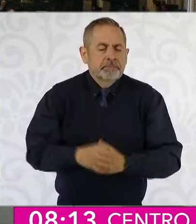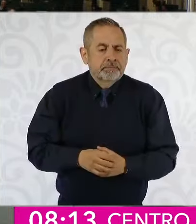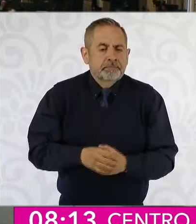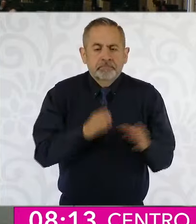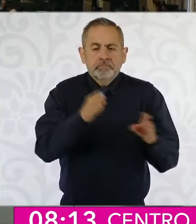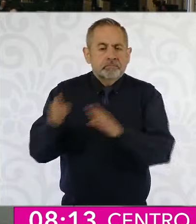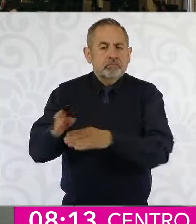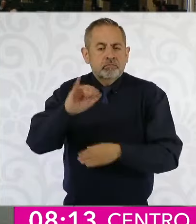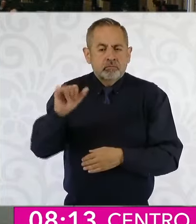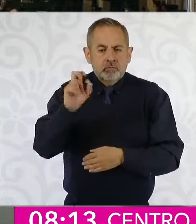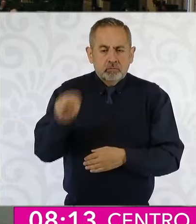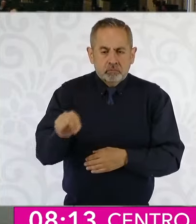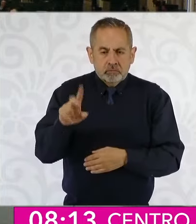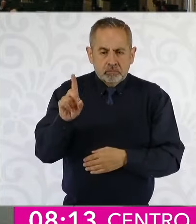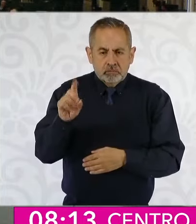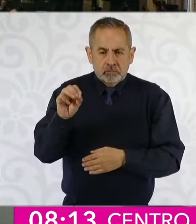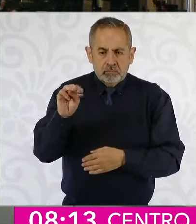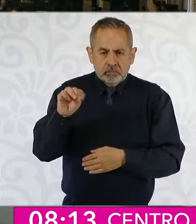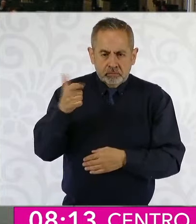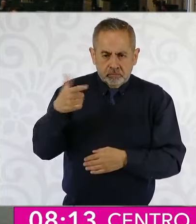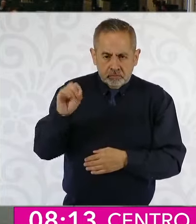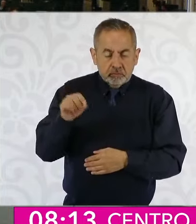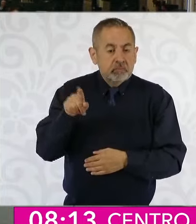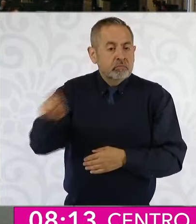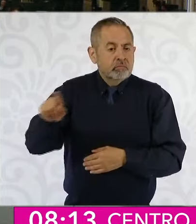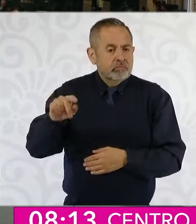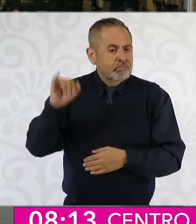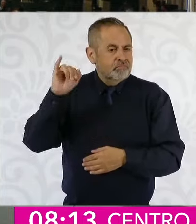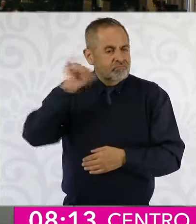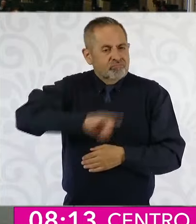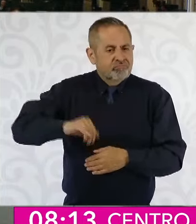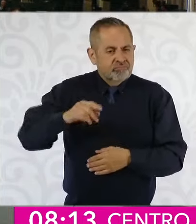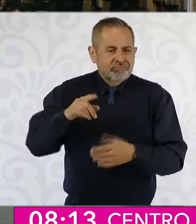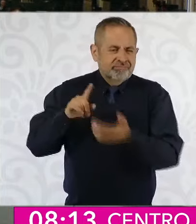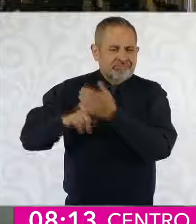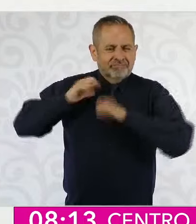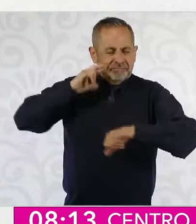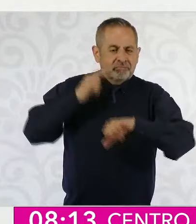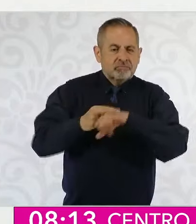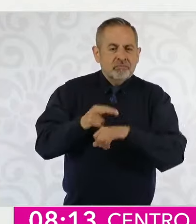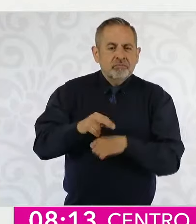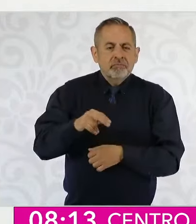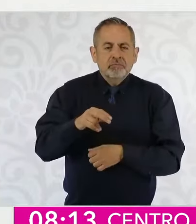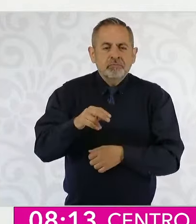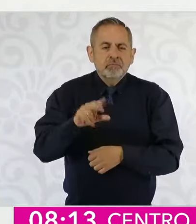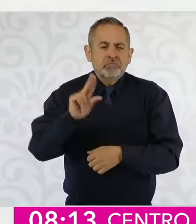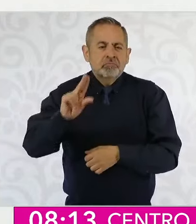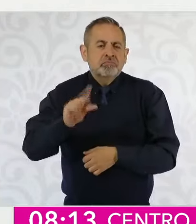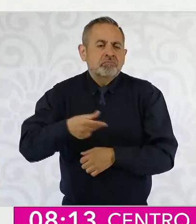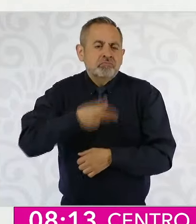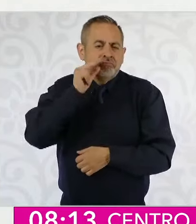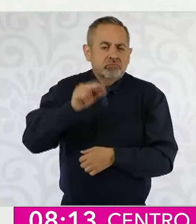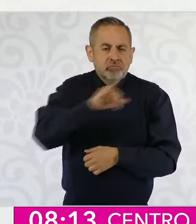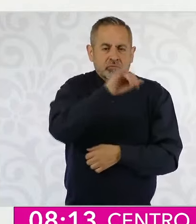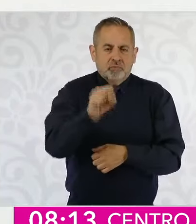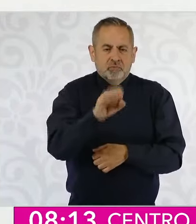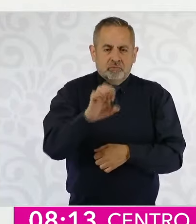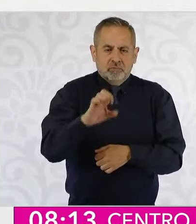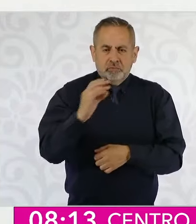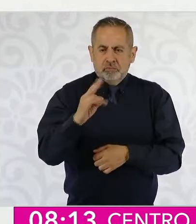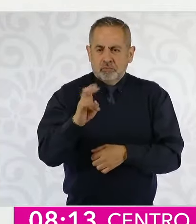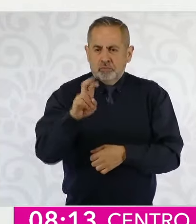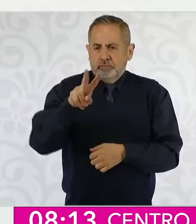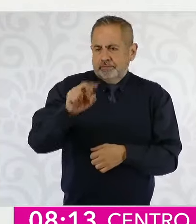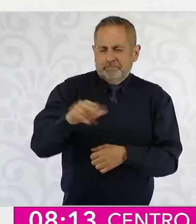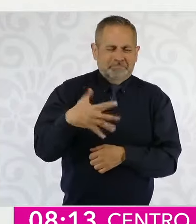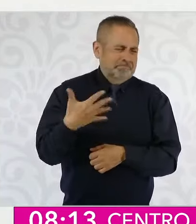director general de José Cuervo, es la tequilera más grande y la más antigua del mundo. Nos encanta porque